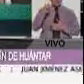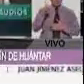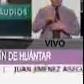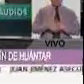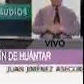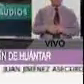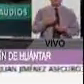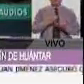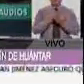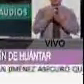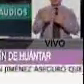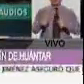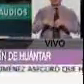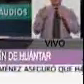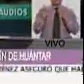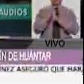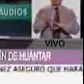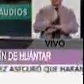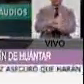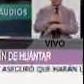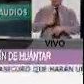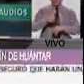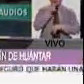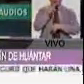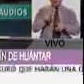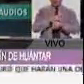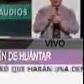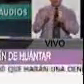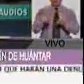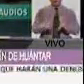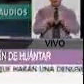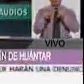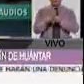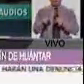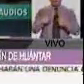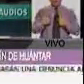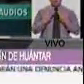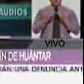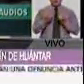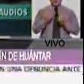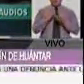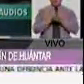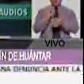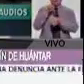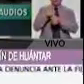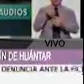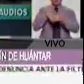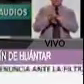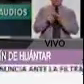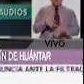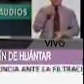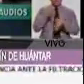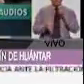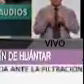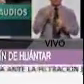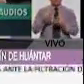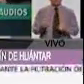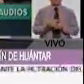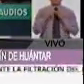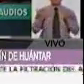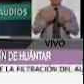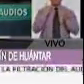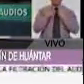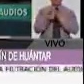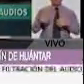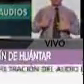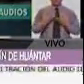Ustedes han argumentado que esta reunión no ha sido clandestina y tampoco que la intención ha sido influir en la sentencia de este caso. Entonces, ¿cuál ha